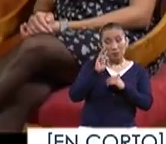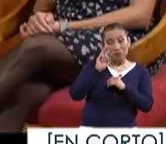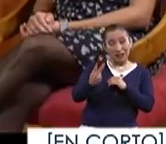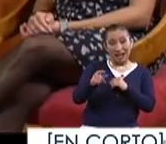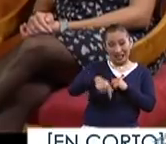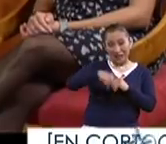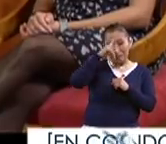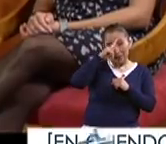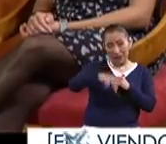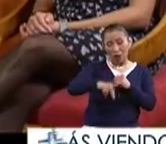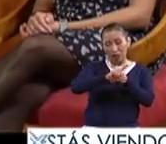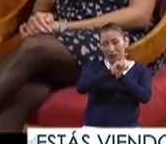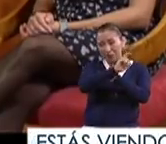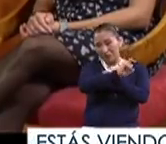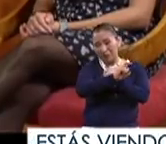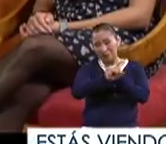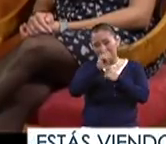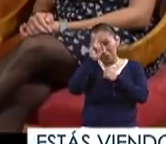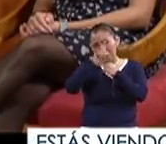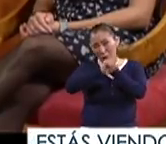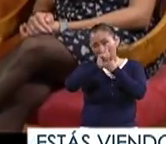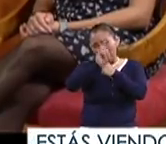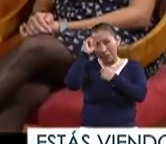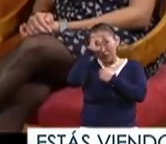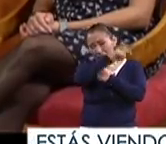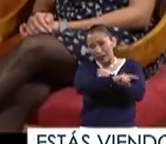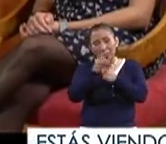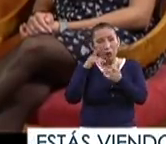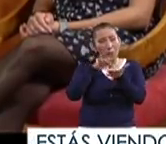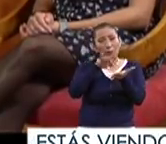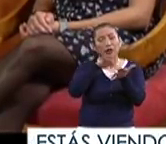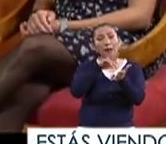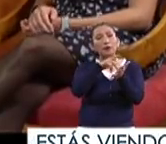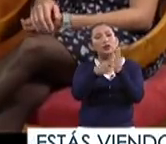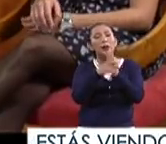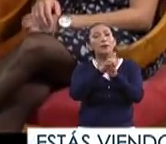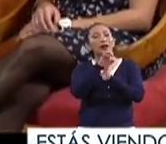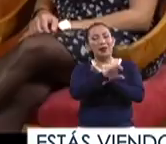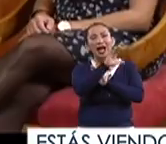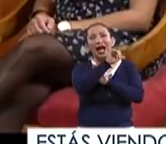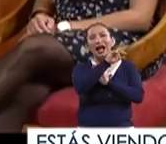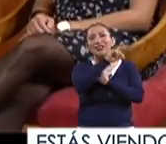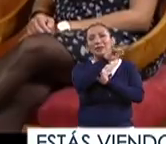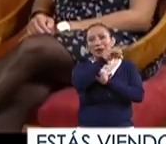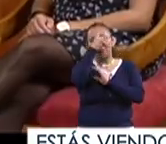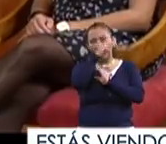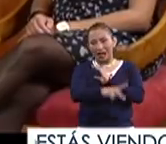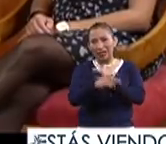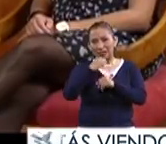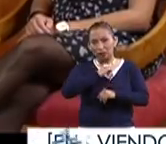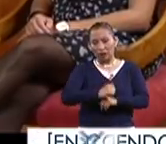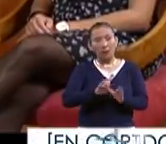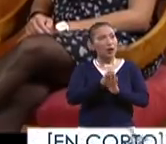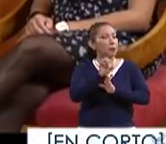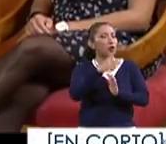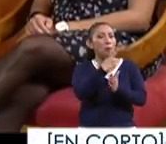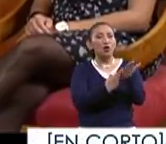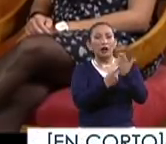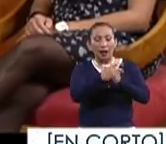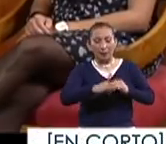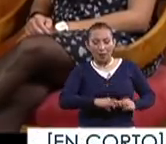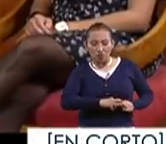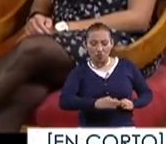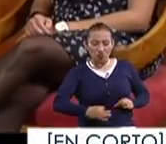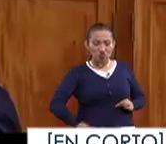nuestro país pudimos apoyar proyectos muy importantes desde la Academia Mexicana de Cirugía, como los programas de diálisis